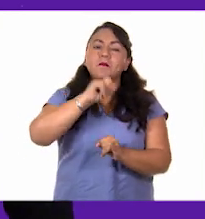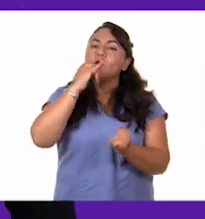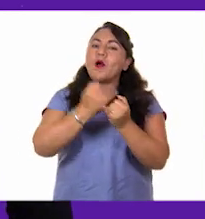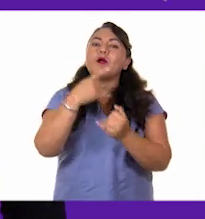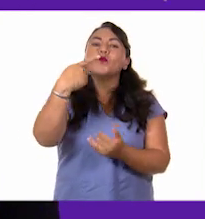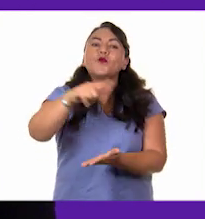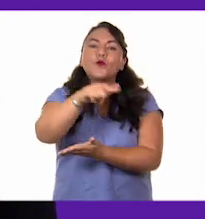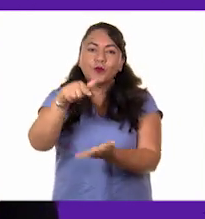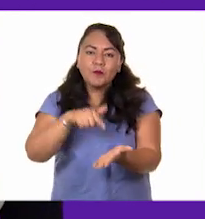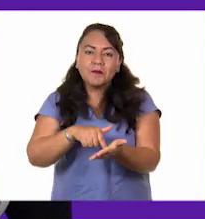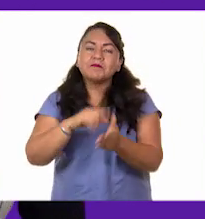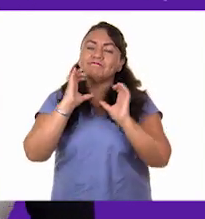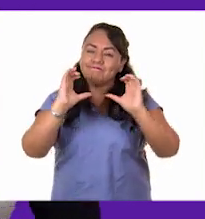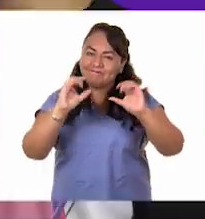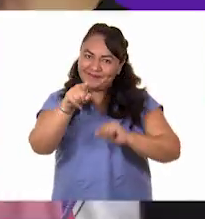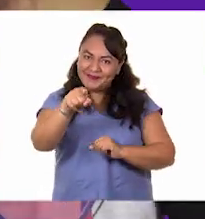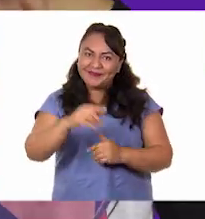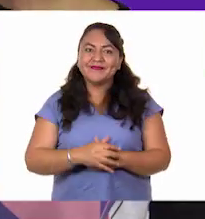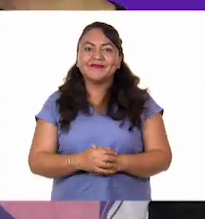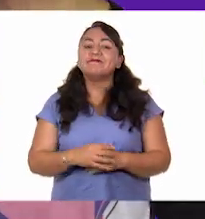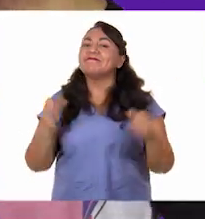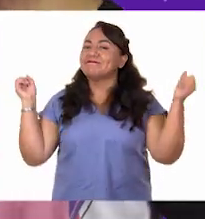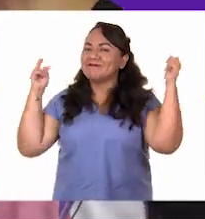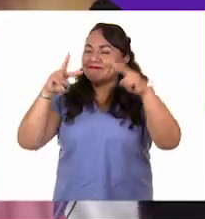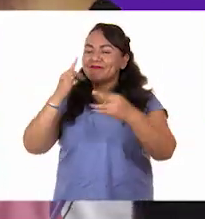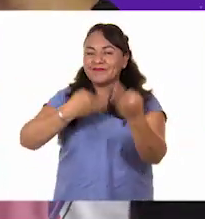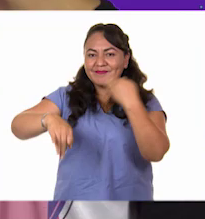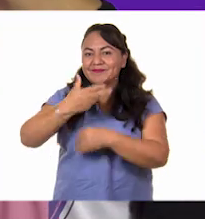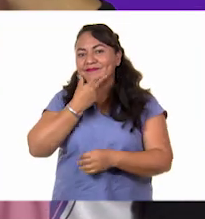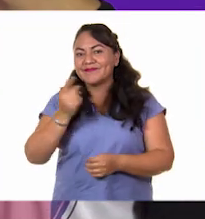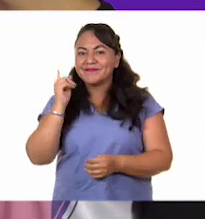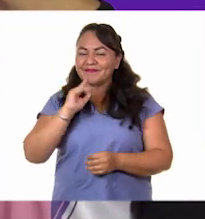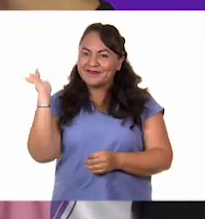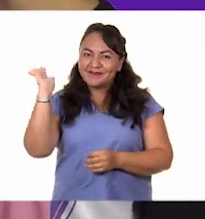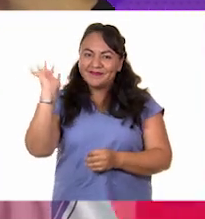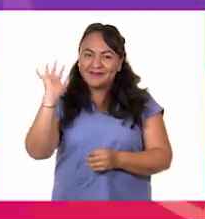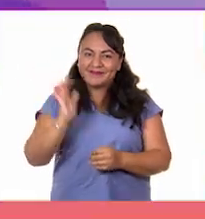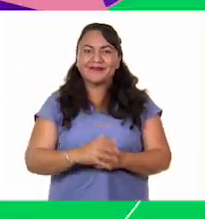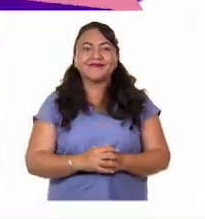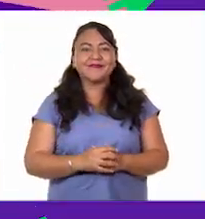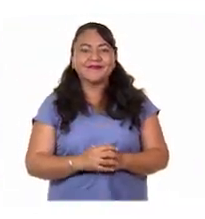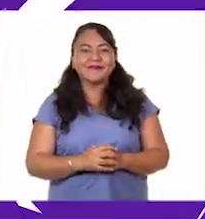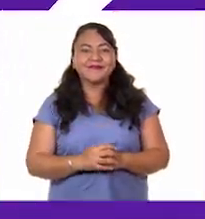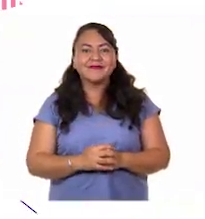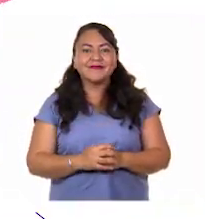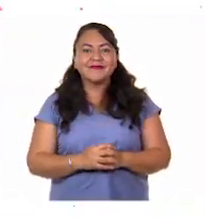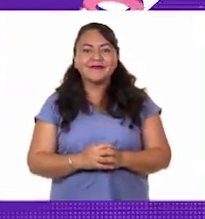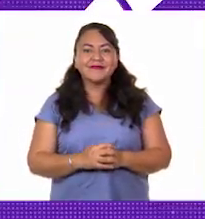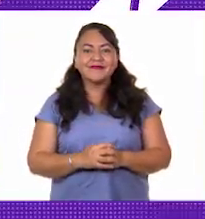espacio. ¡Cuídate! Nos vemos, chicas y chicos. ¡Adiós!